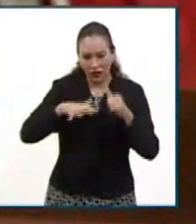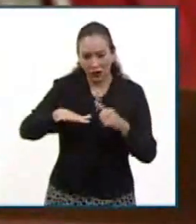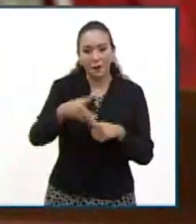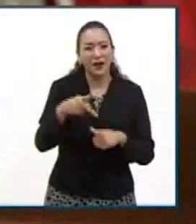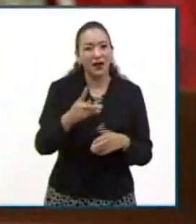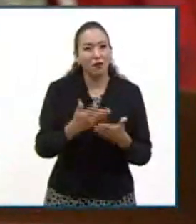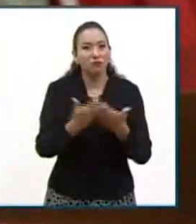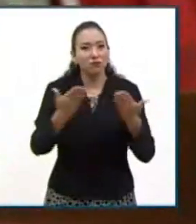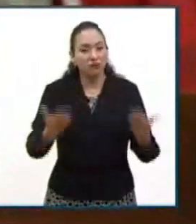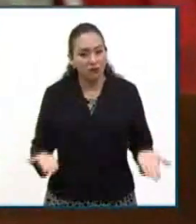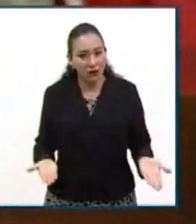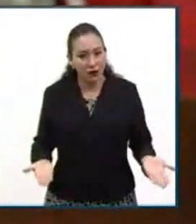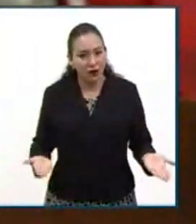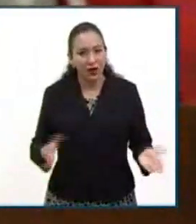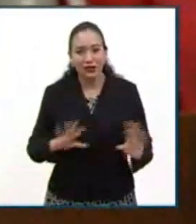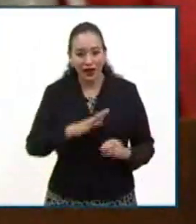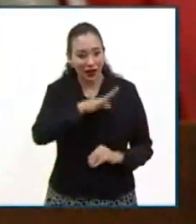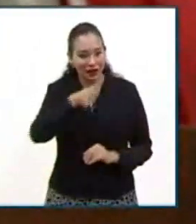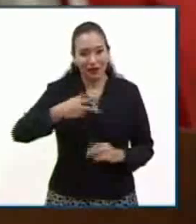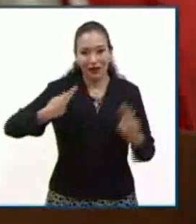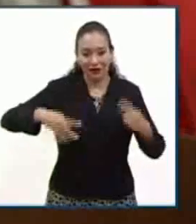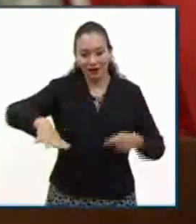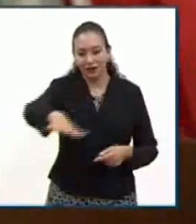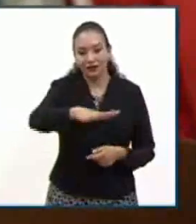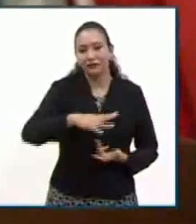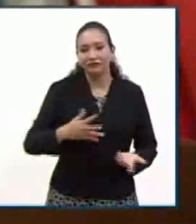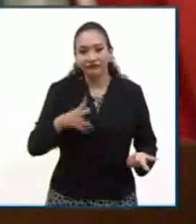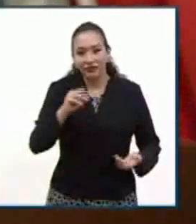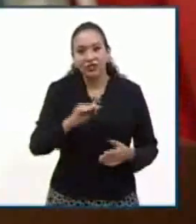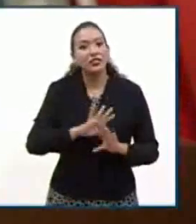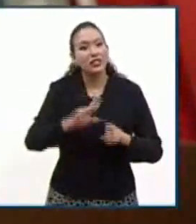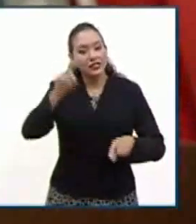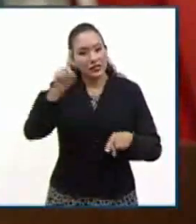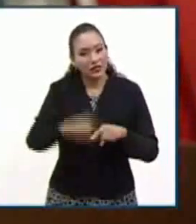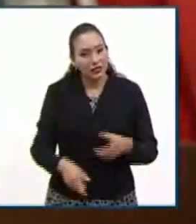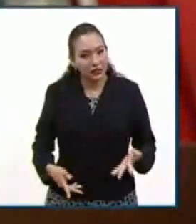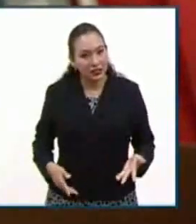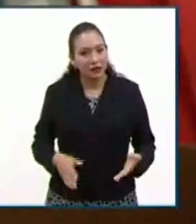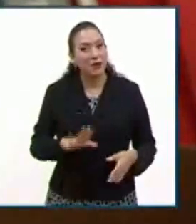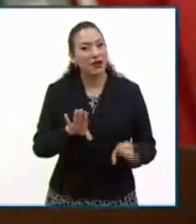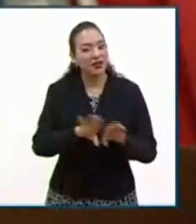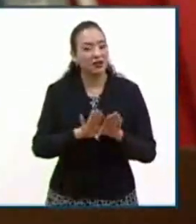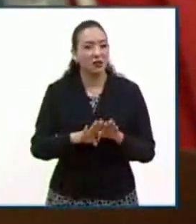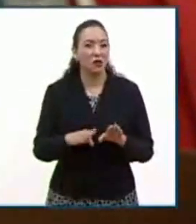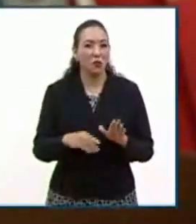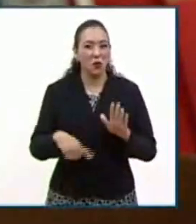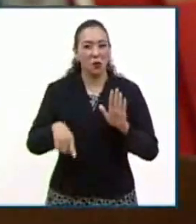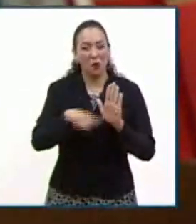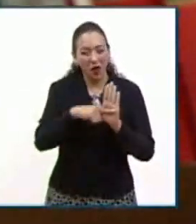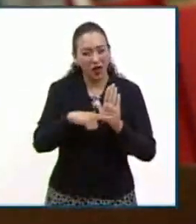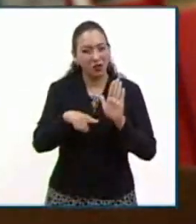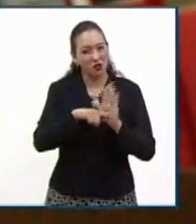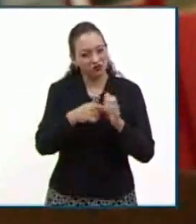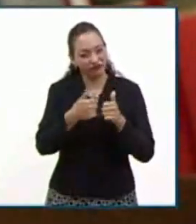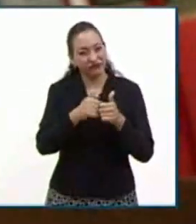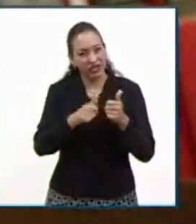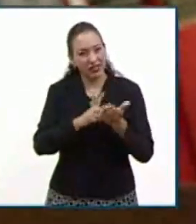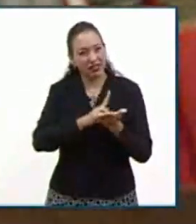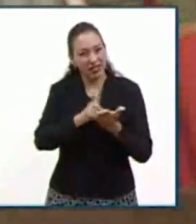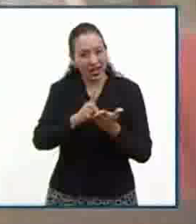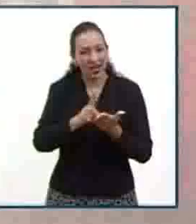sí, efectivamente se tiene esta pausa y esta regresión a tener suspensiones de manera